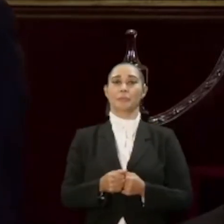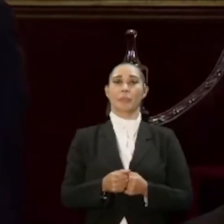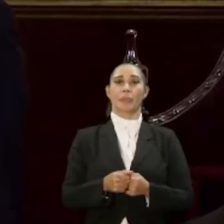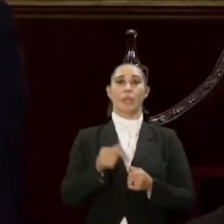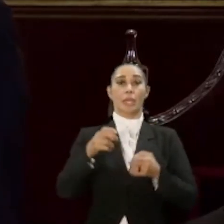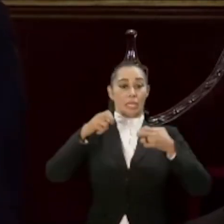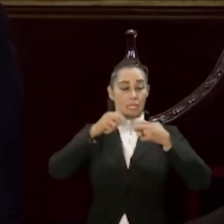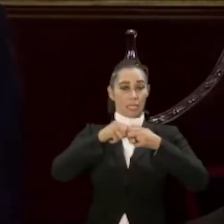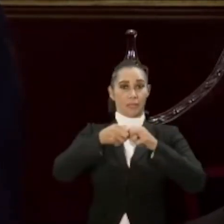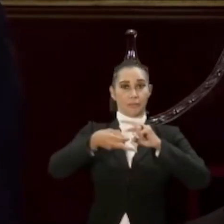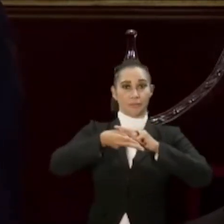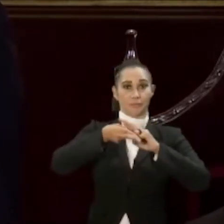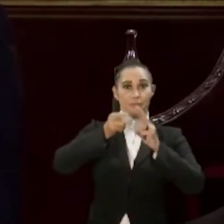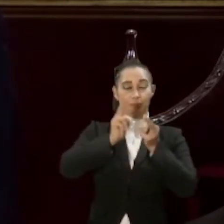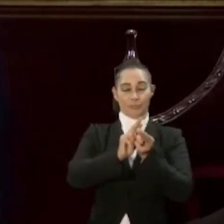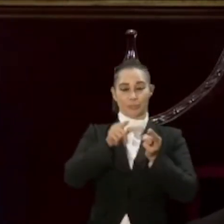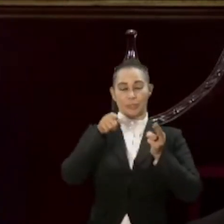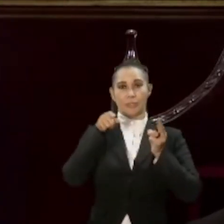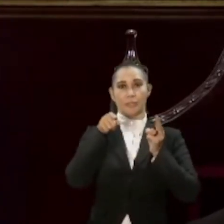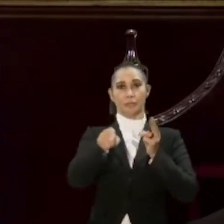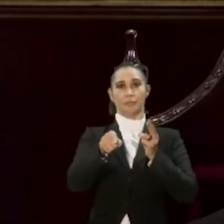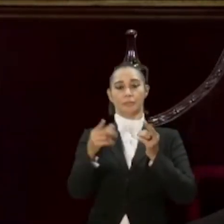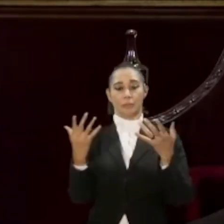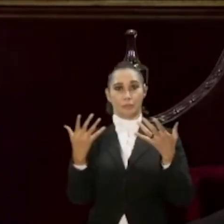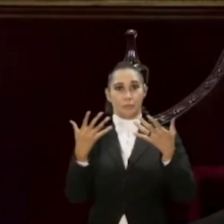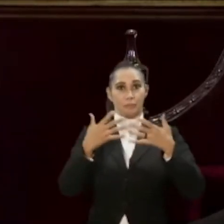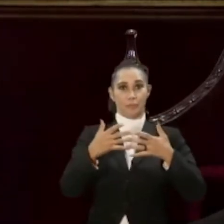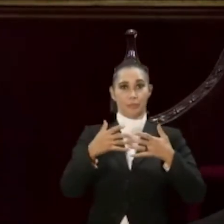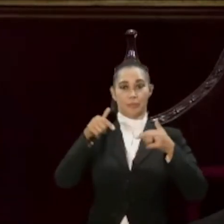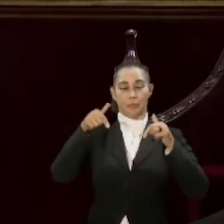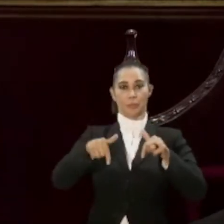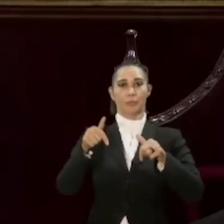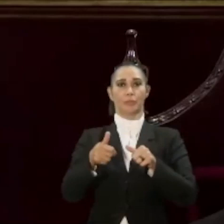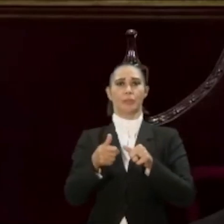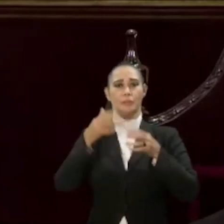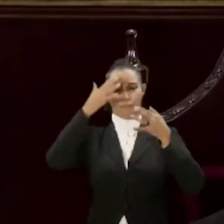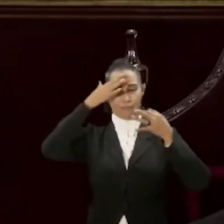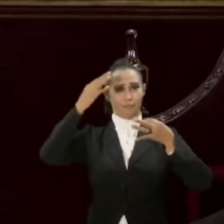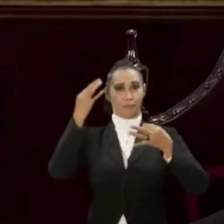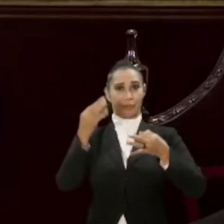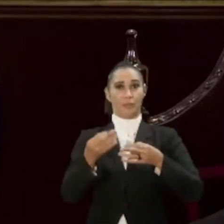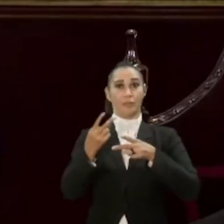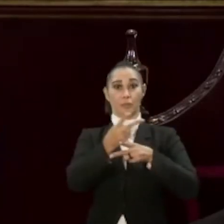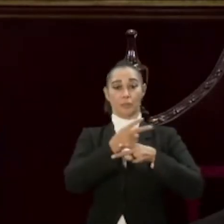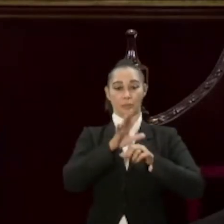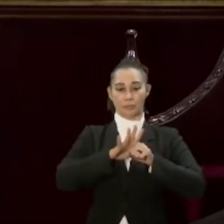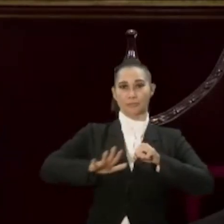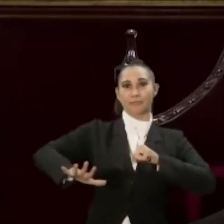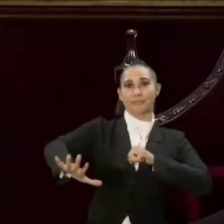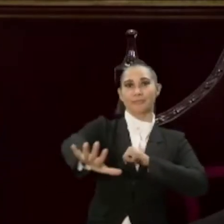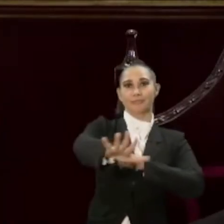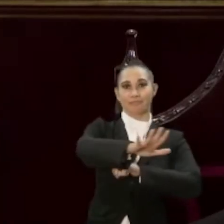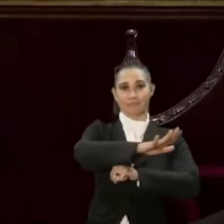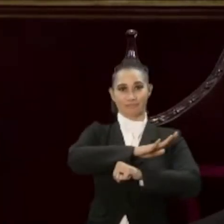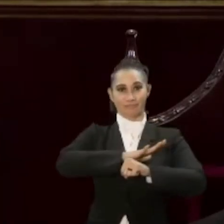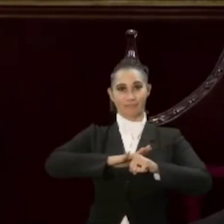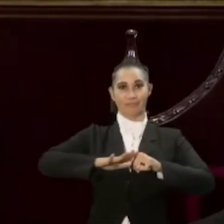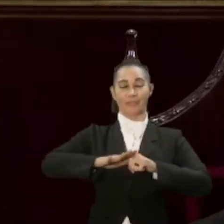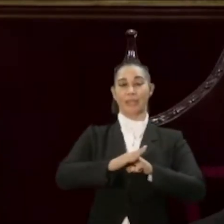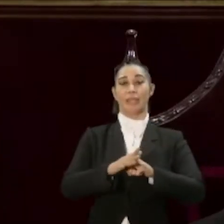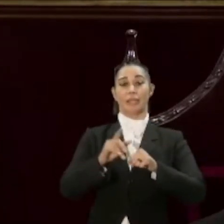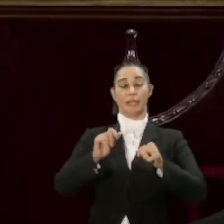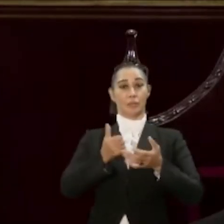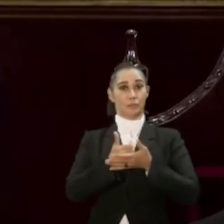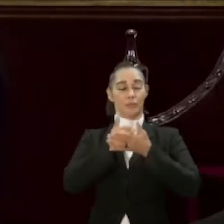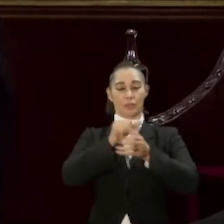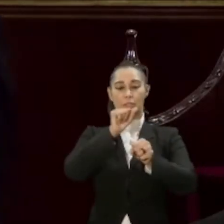en energías renovables va en consonancia con nuestra apuesta decidida por la protección del medio ambiente, que nos ha llevado a trabajar